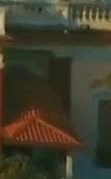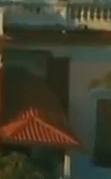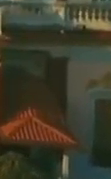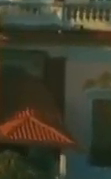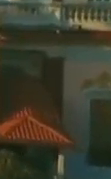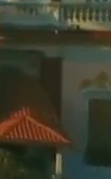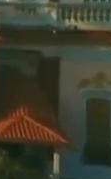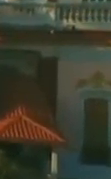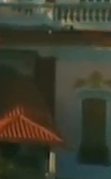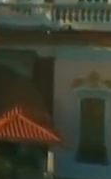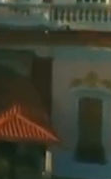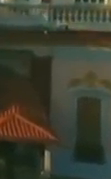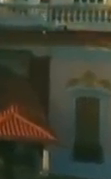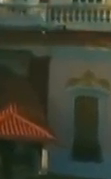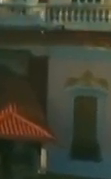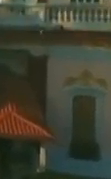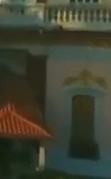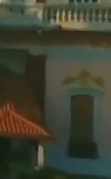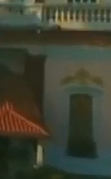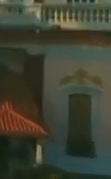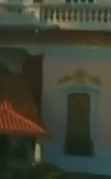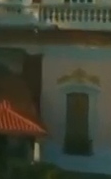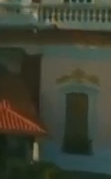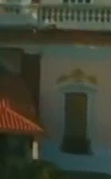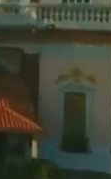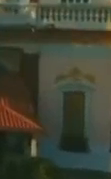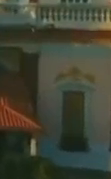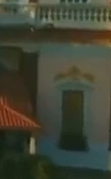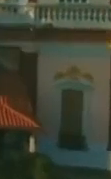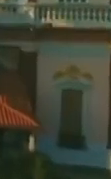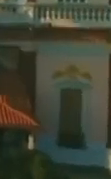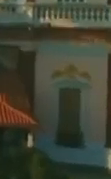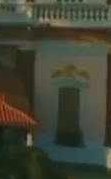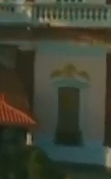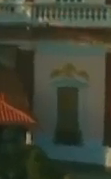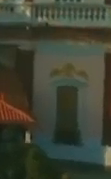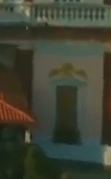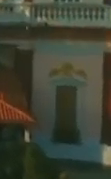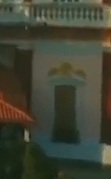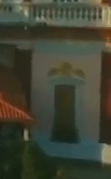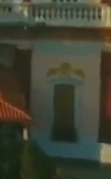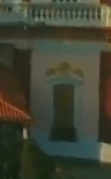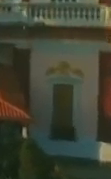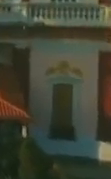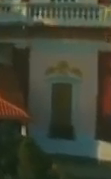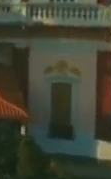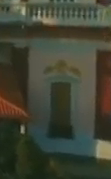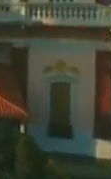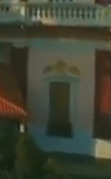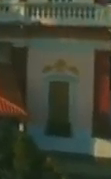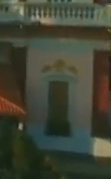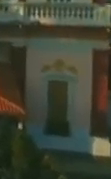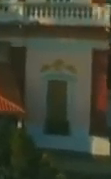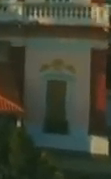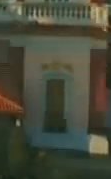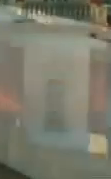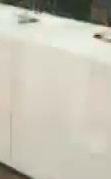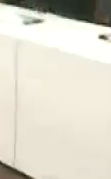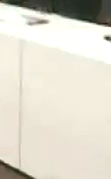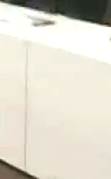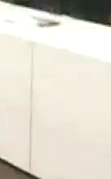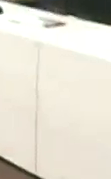Nicolás Maduro Moros, presidente constitucional de la República Bolivariana de Venezuela. Nicolás Maduro solicitó cumplir dos tareas inmediatas. Primero, revisar las leyes del poder